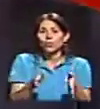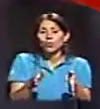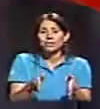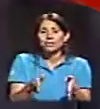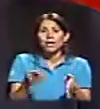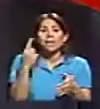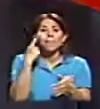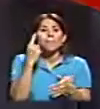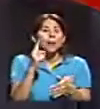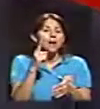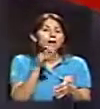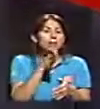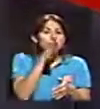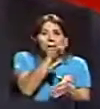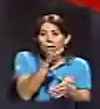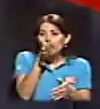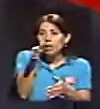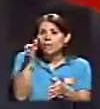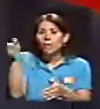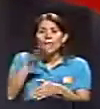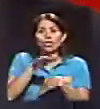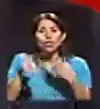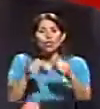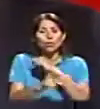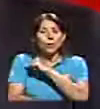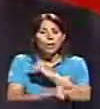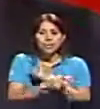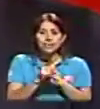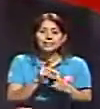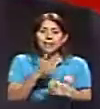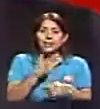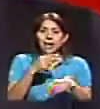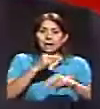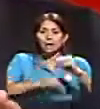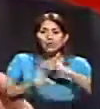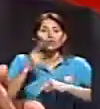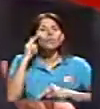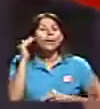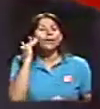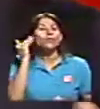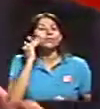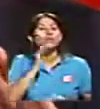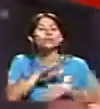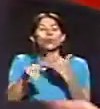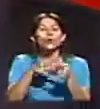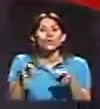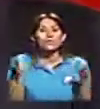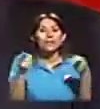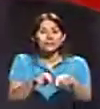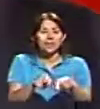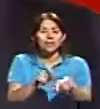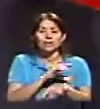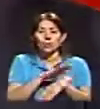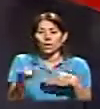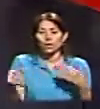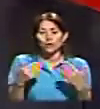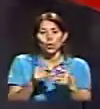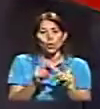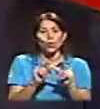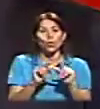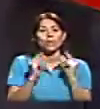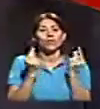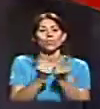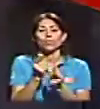vaya a tener negocios en orden, con la idea de poder conocer todo lo que está pasando en todo el grupo